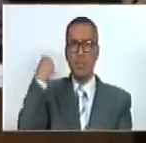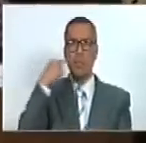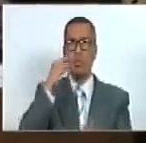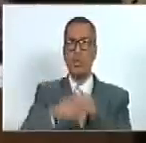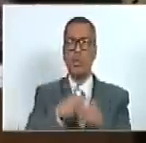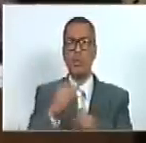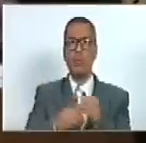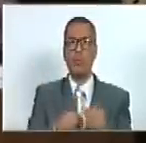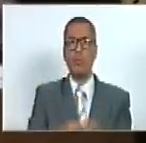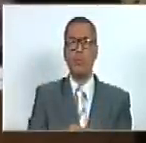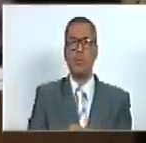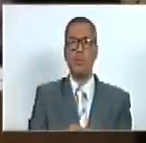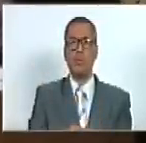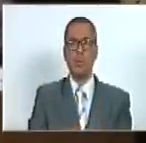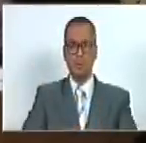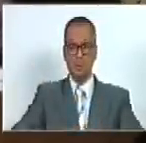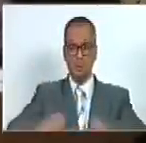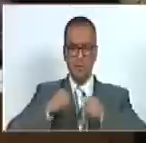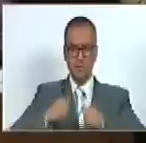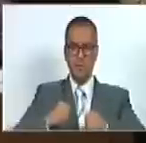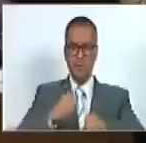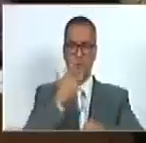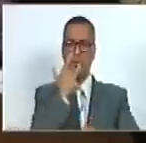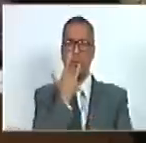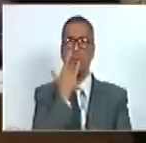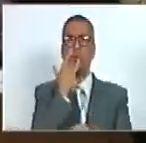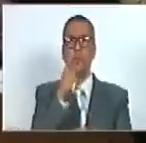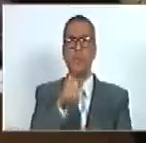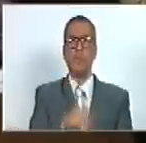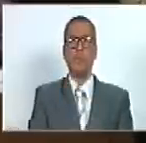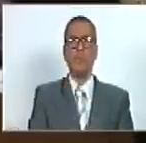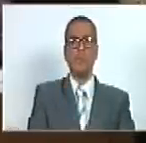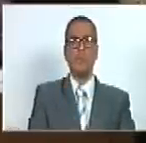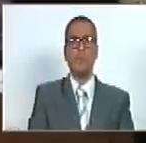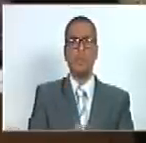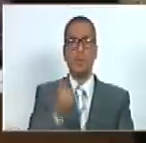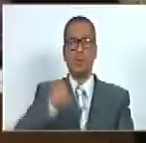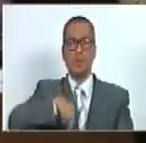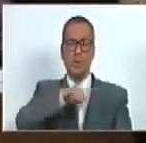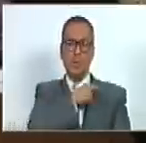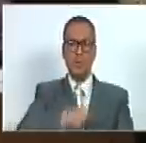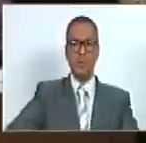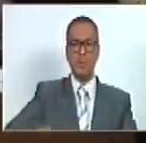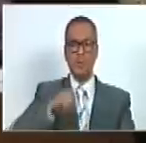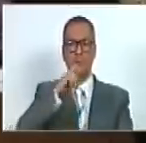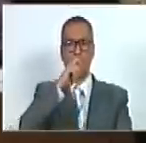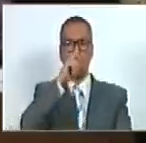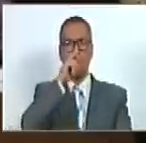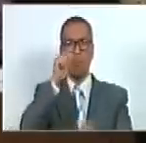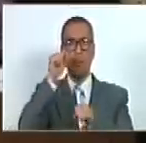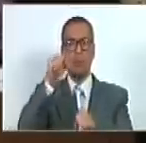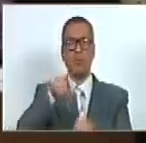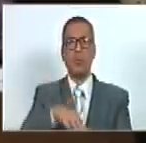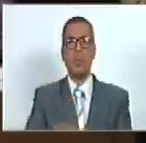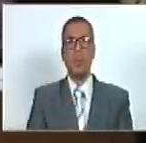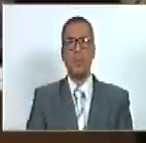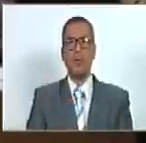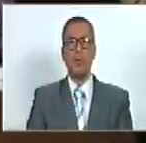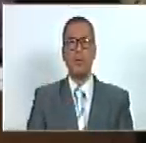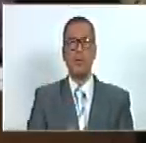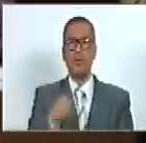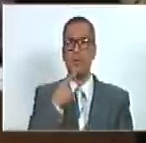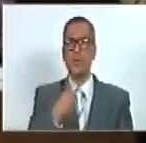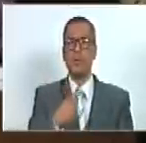manera firme, valiente, nuestro presidente de la República, Nicolás Maduro, se